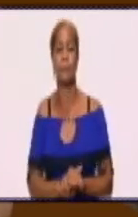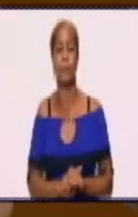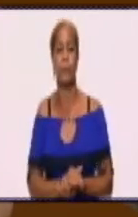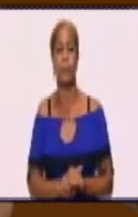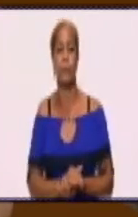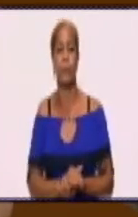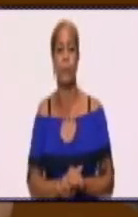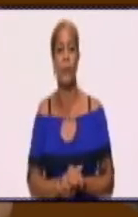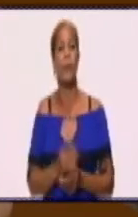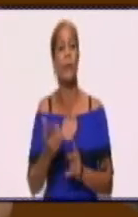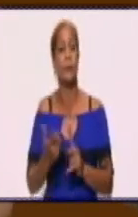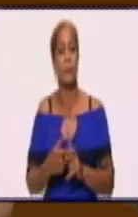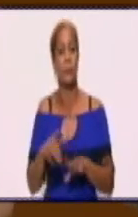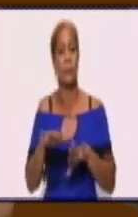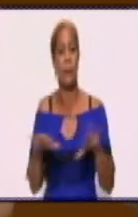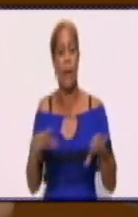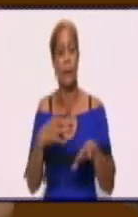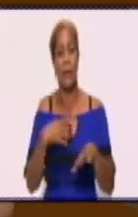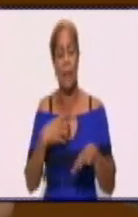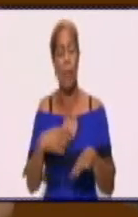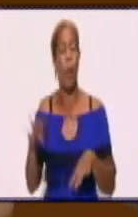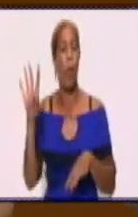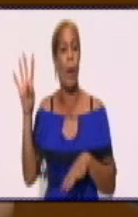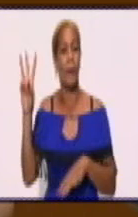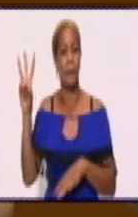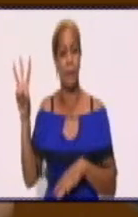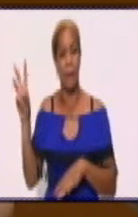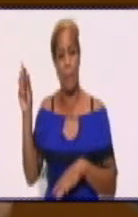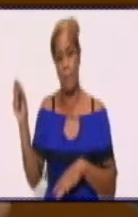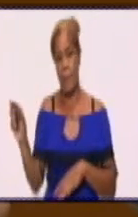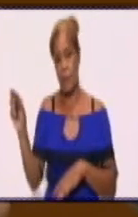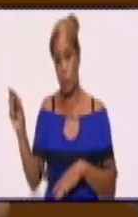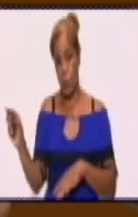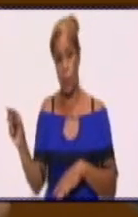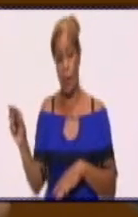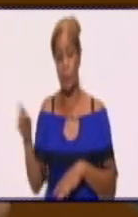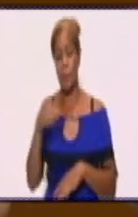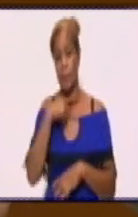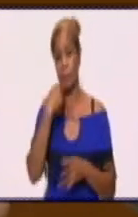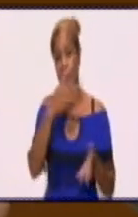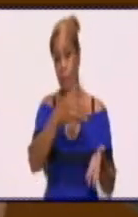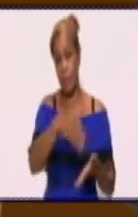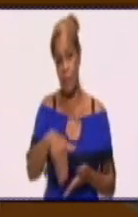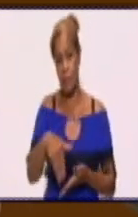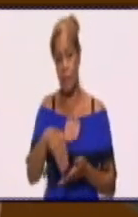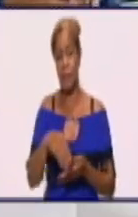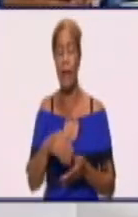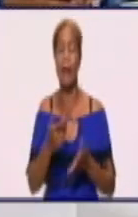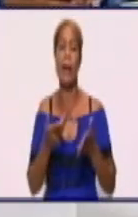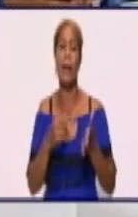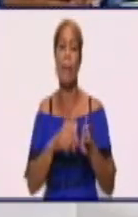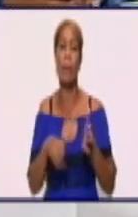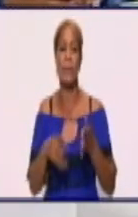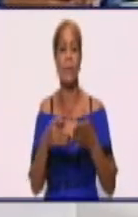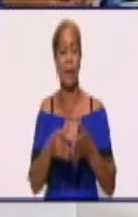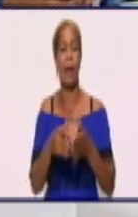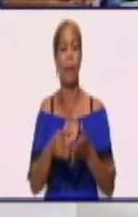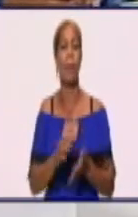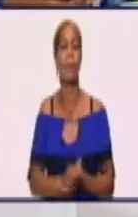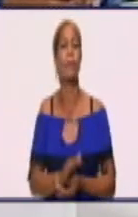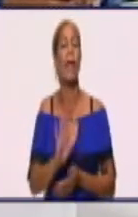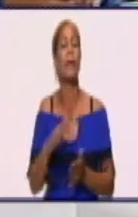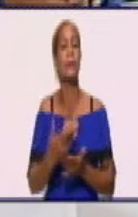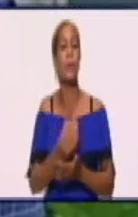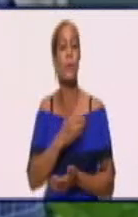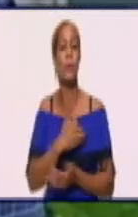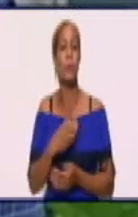la cifra de 43 fallecidos desde cifra que bastante comenzó alta la epidemia. Doctora, muchísimas gracias por